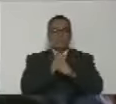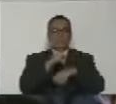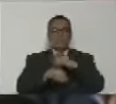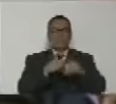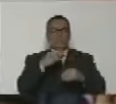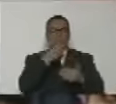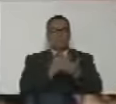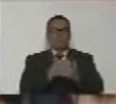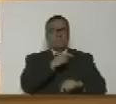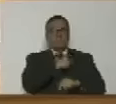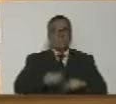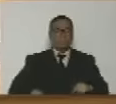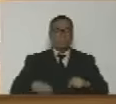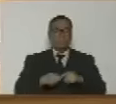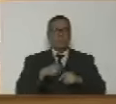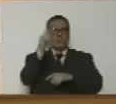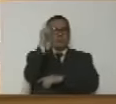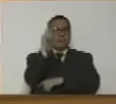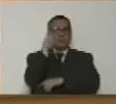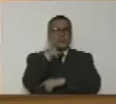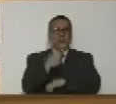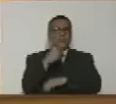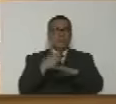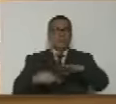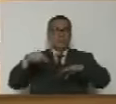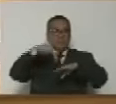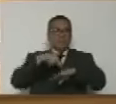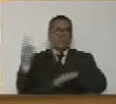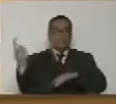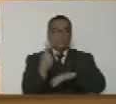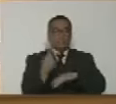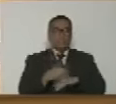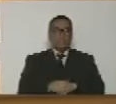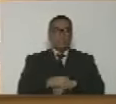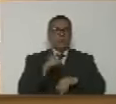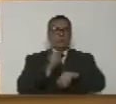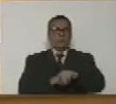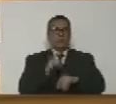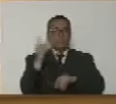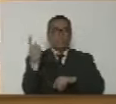señor presidente. Diputado, ¿puedes subir el estrado un momento, por favor?